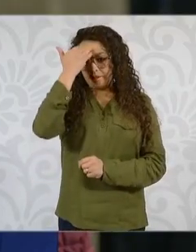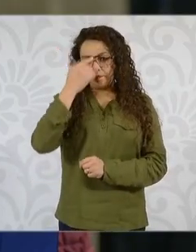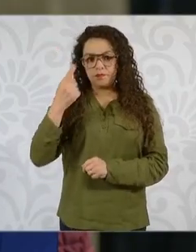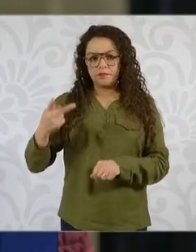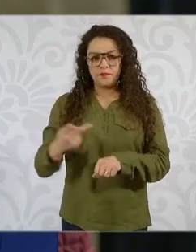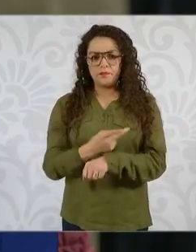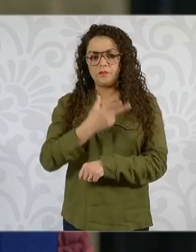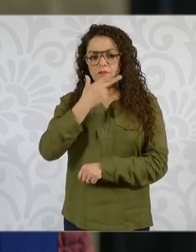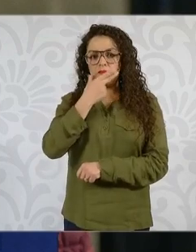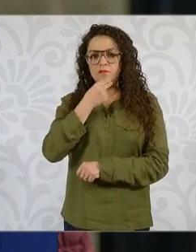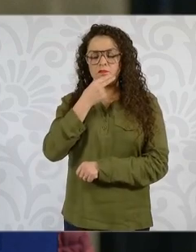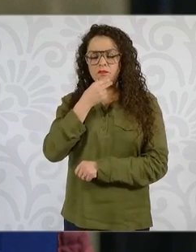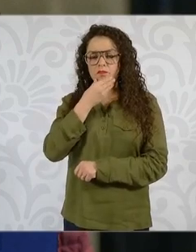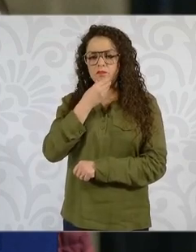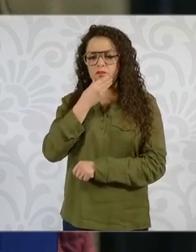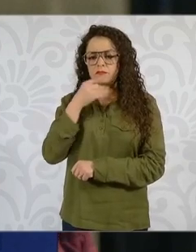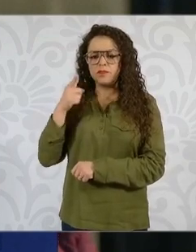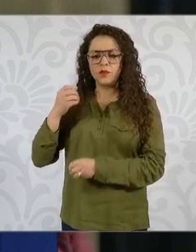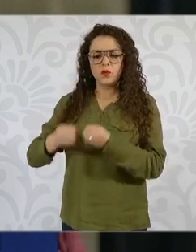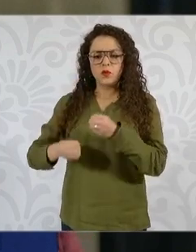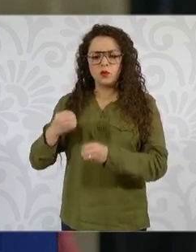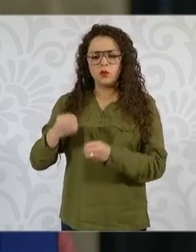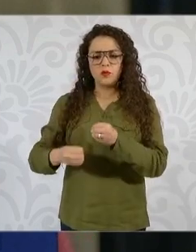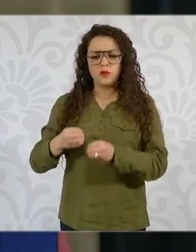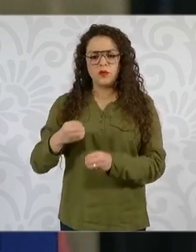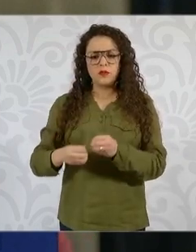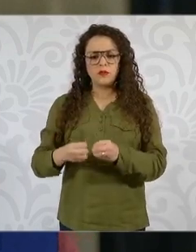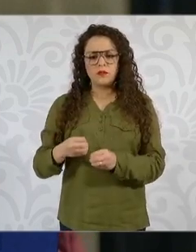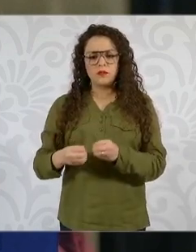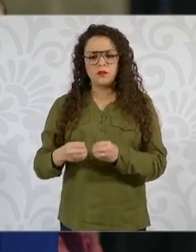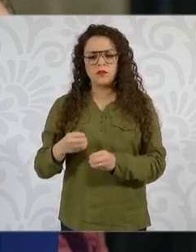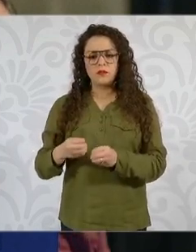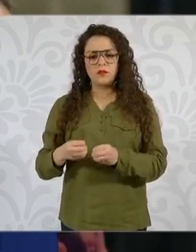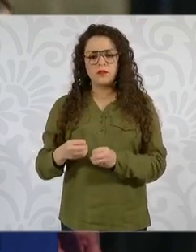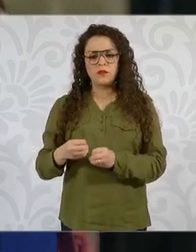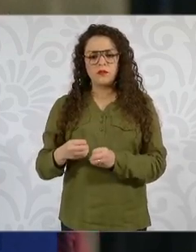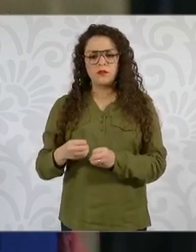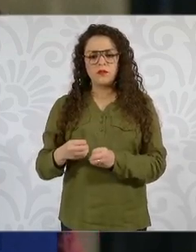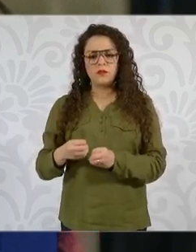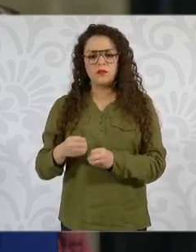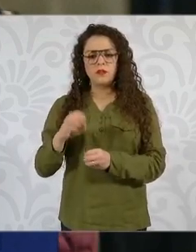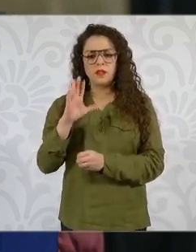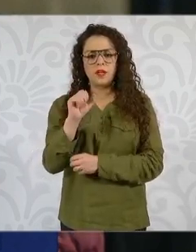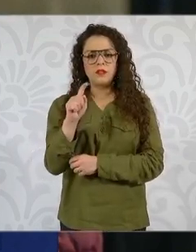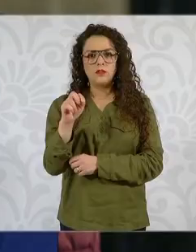César de Castro que también fue quien el abogado